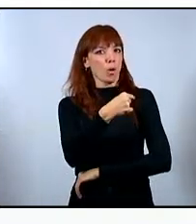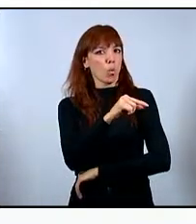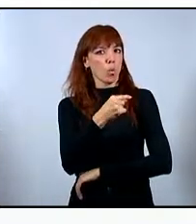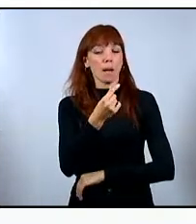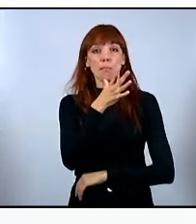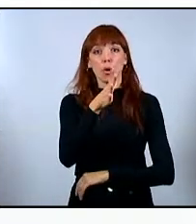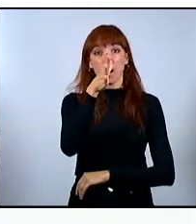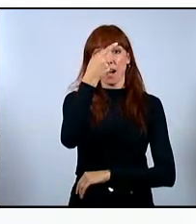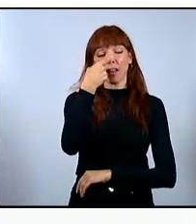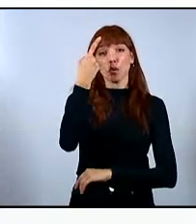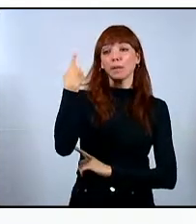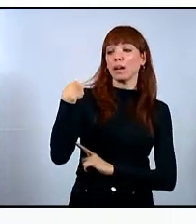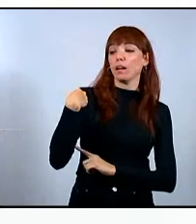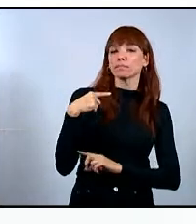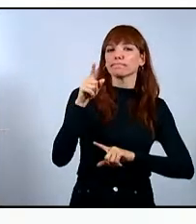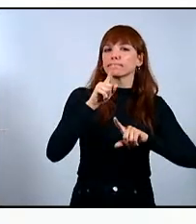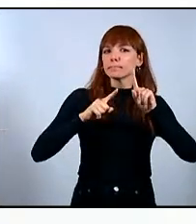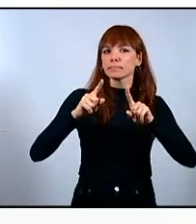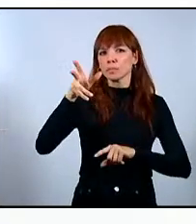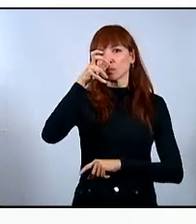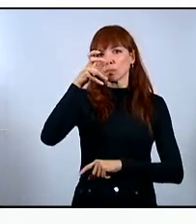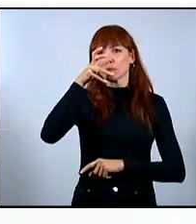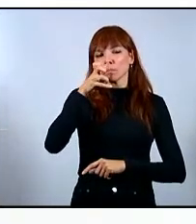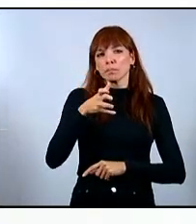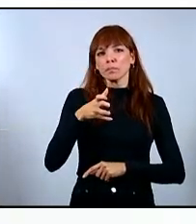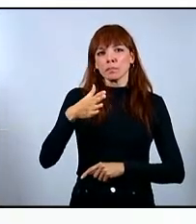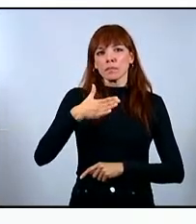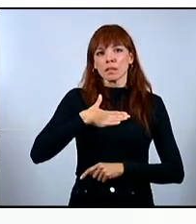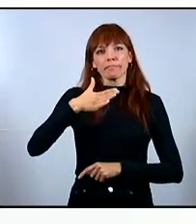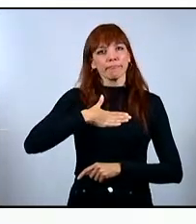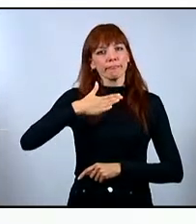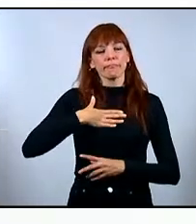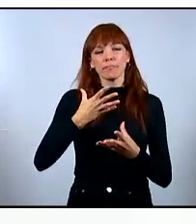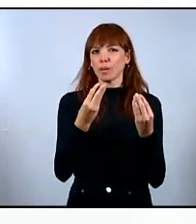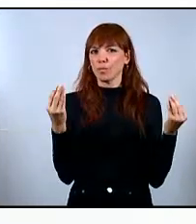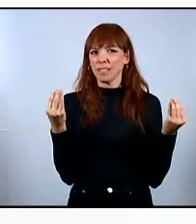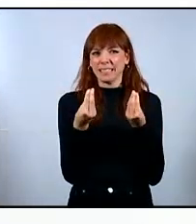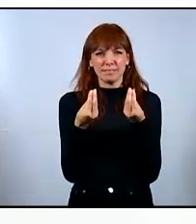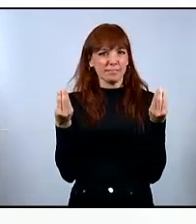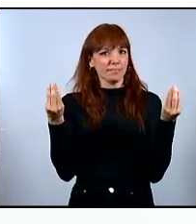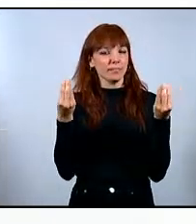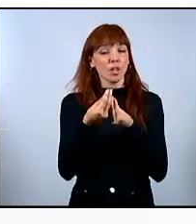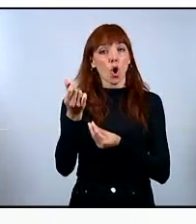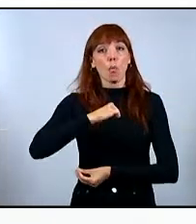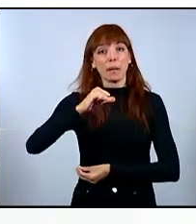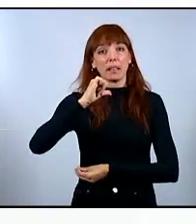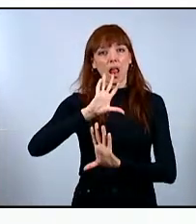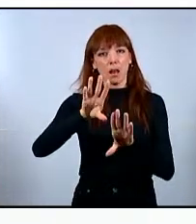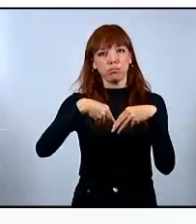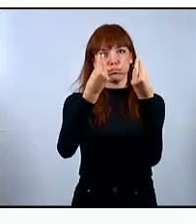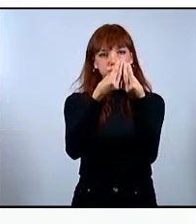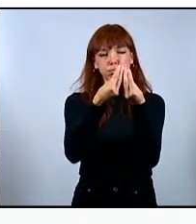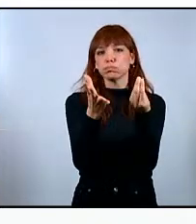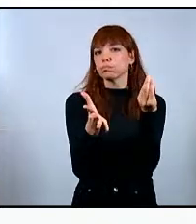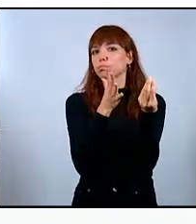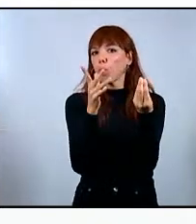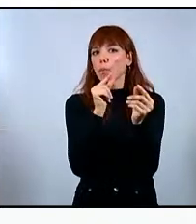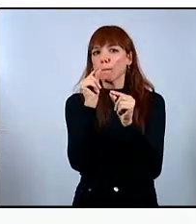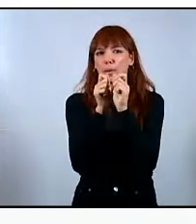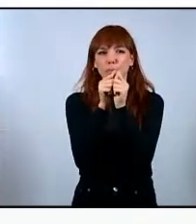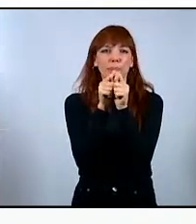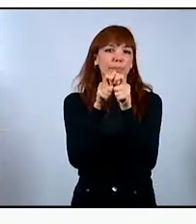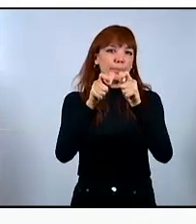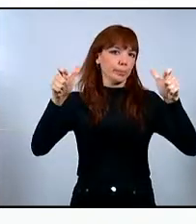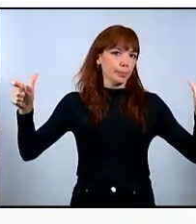estos problemas respiratorios pusieron en serias dificultades a las plantas pediátricas de los hospitales porque se dispararon los